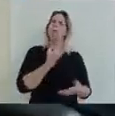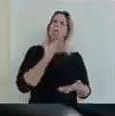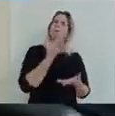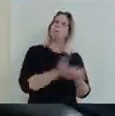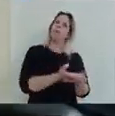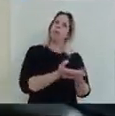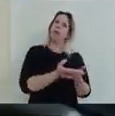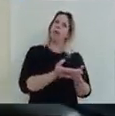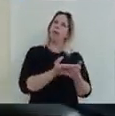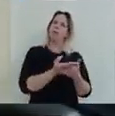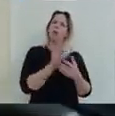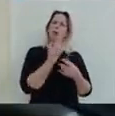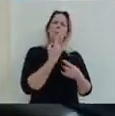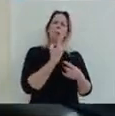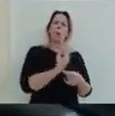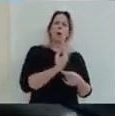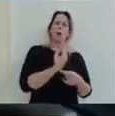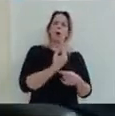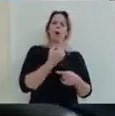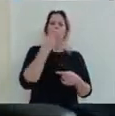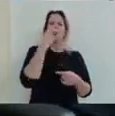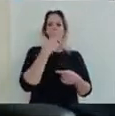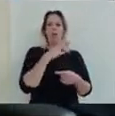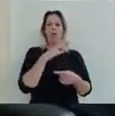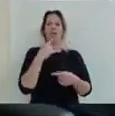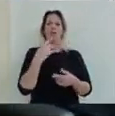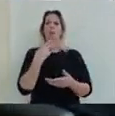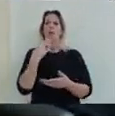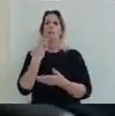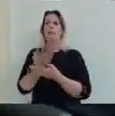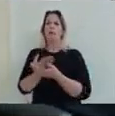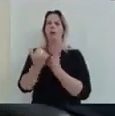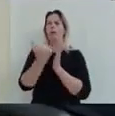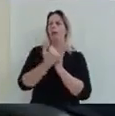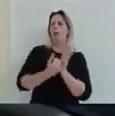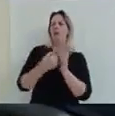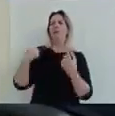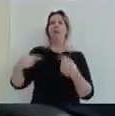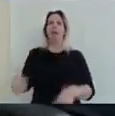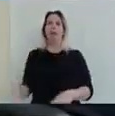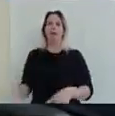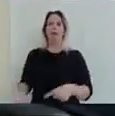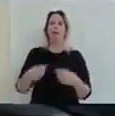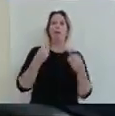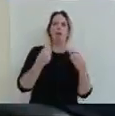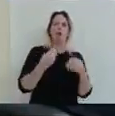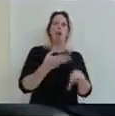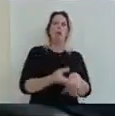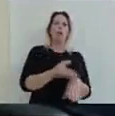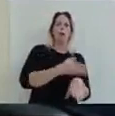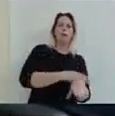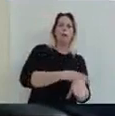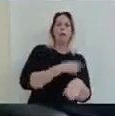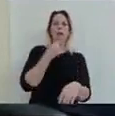dice detalles de en qué se iría a gastar, o se ejecutó o no se